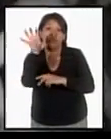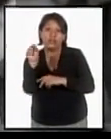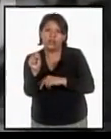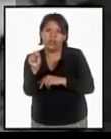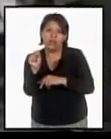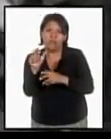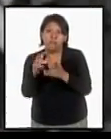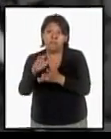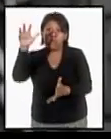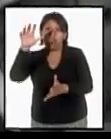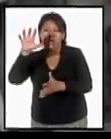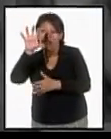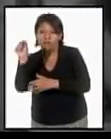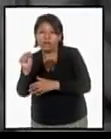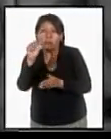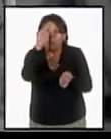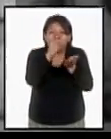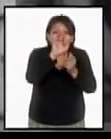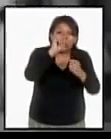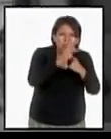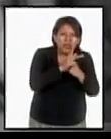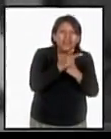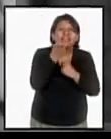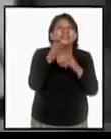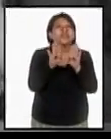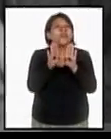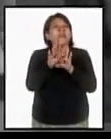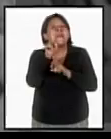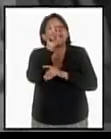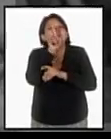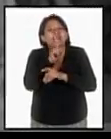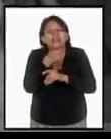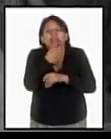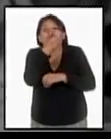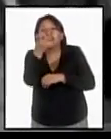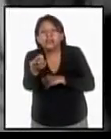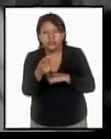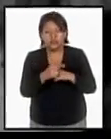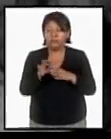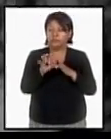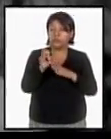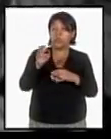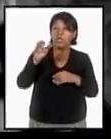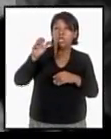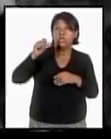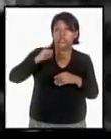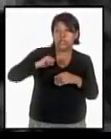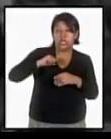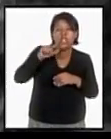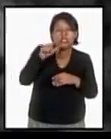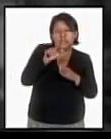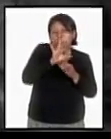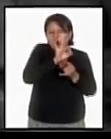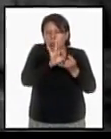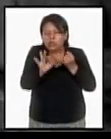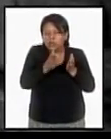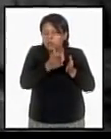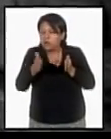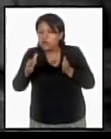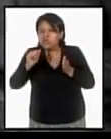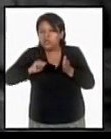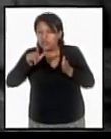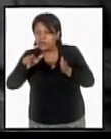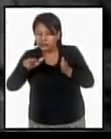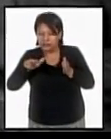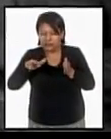los mitos que tienen que ver con la construcción de nuestra sociedad. Los africanos a finales del siglo XVI y durante el